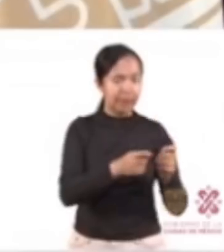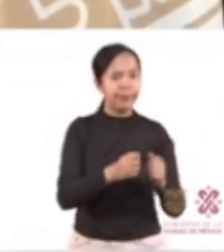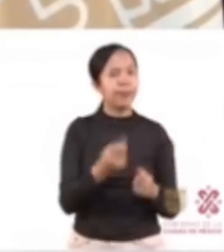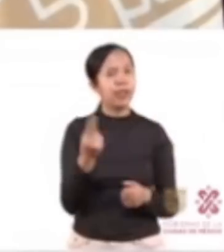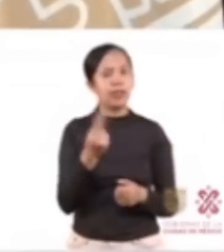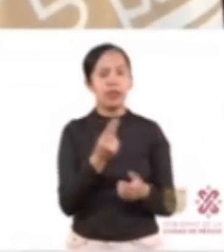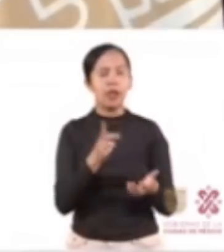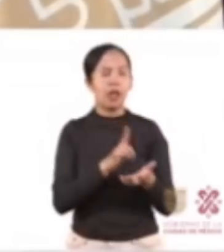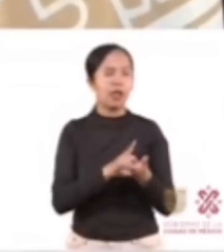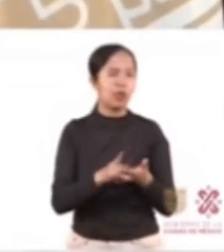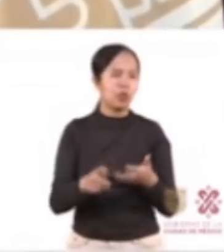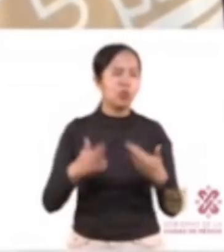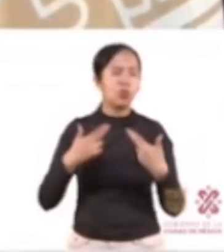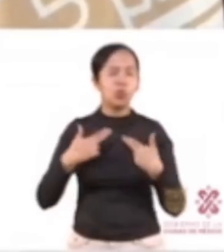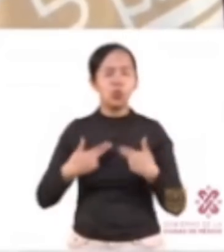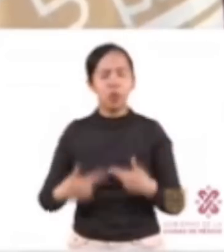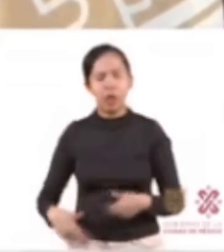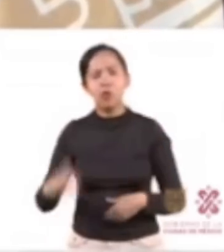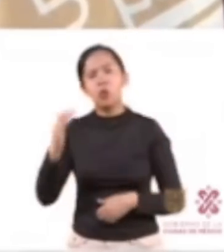humanos, etcétera, o de otros